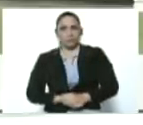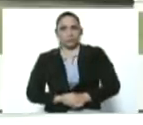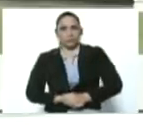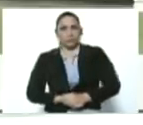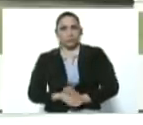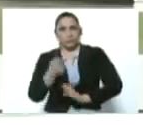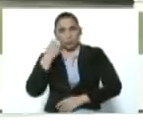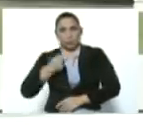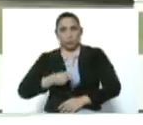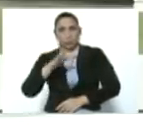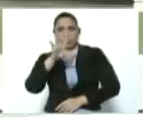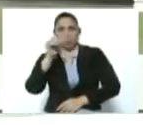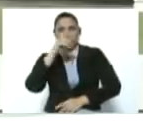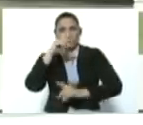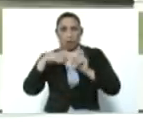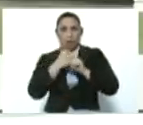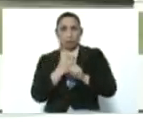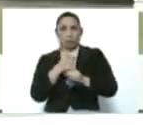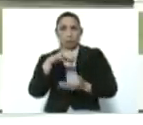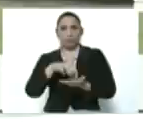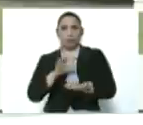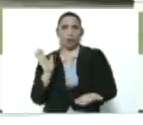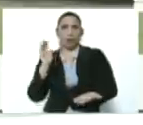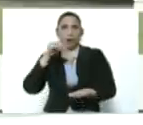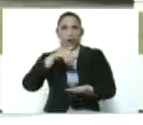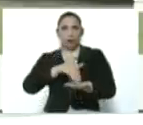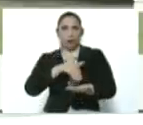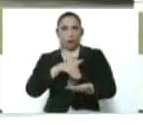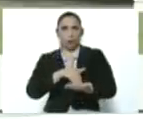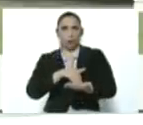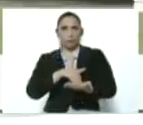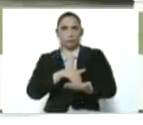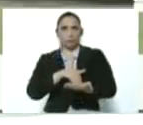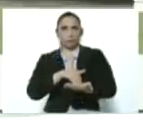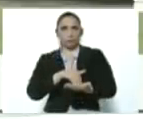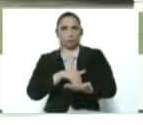hombre de 50 años estado aragua municipio girardot maracay